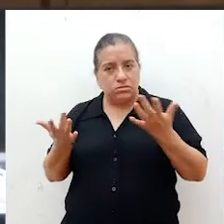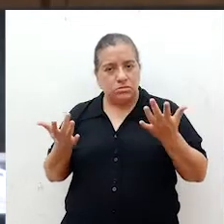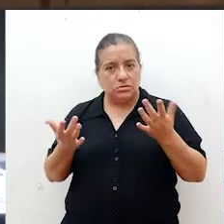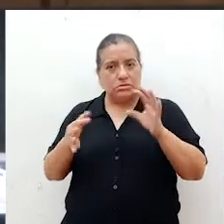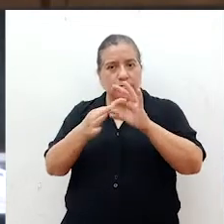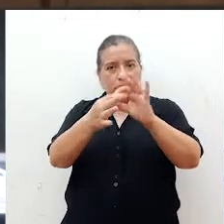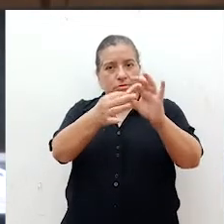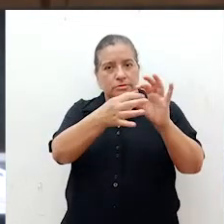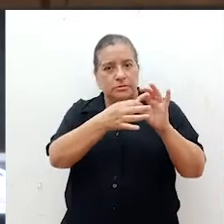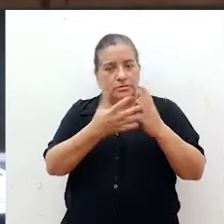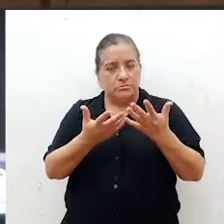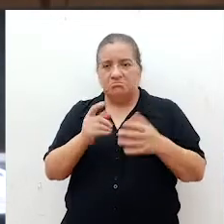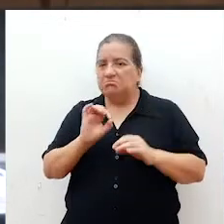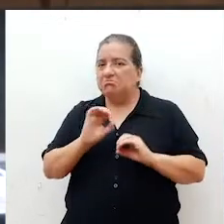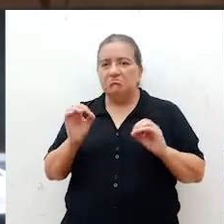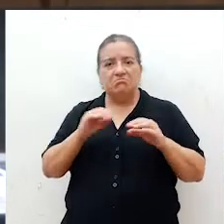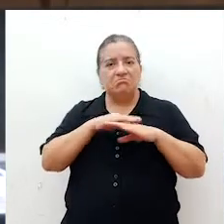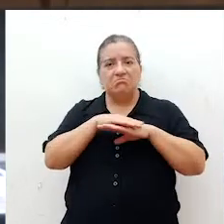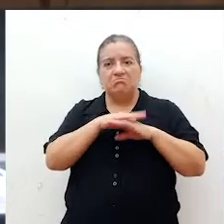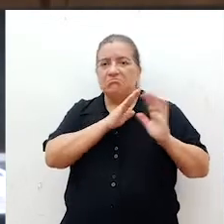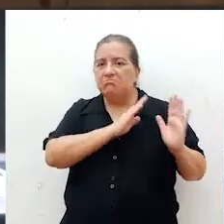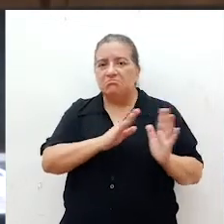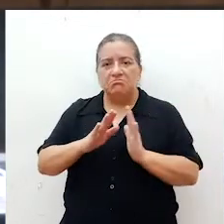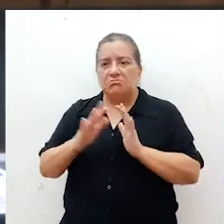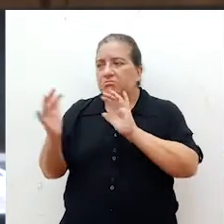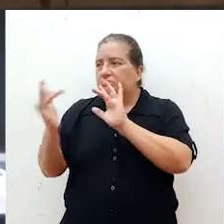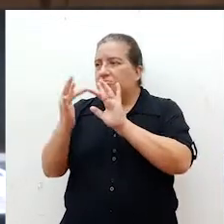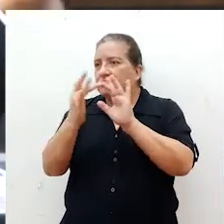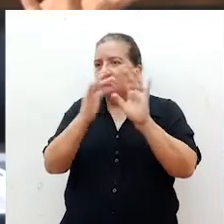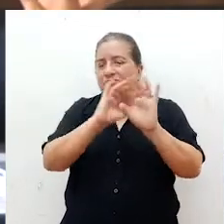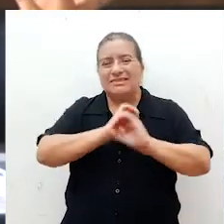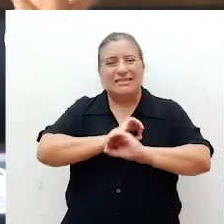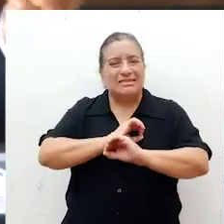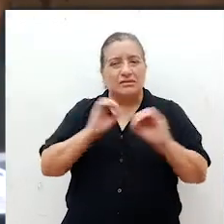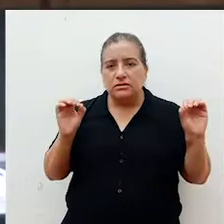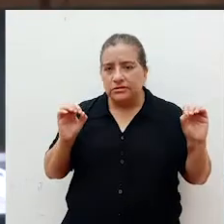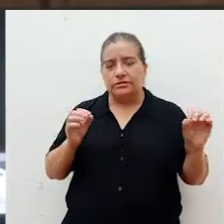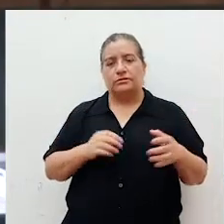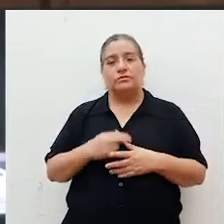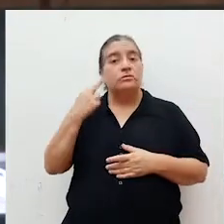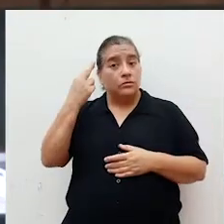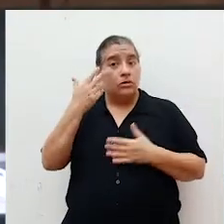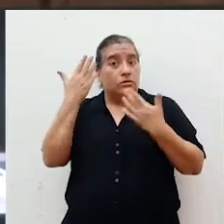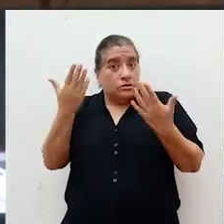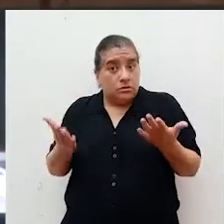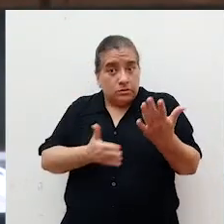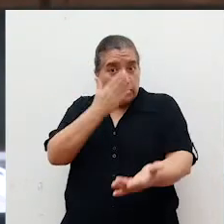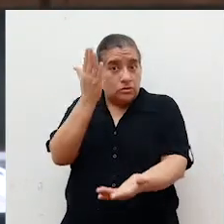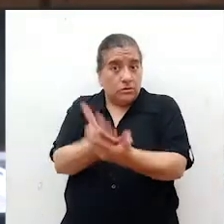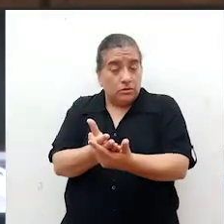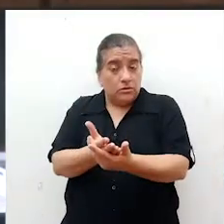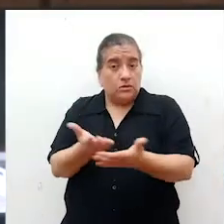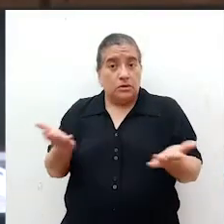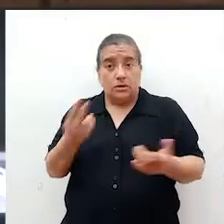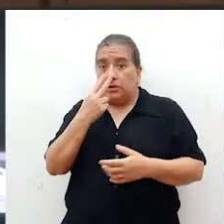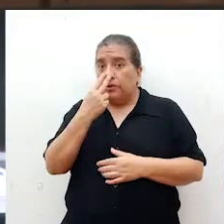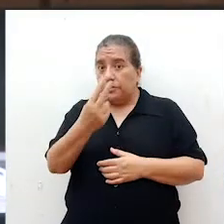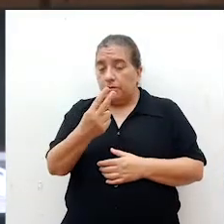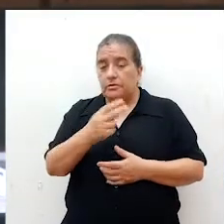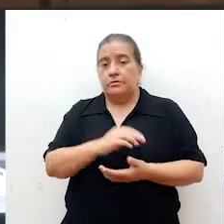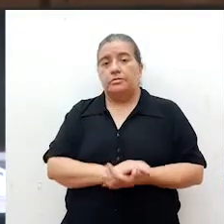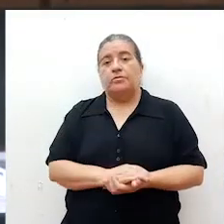decir, la coordinación antelada, no reactiva. No planificó y tampoco coordinó. Por lo